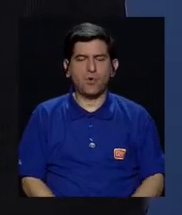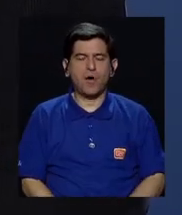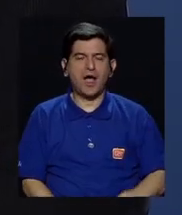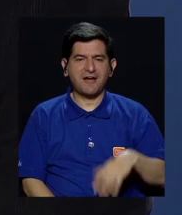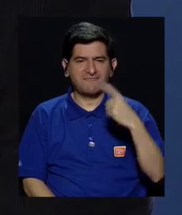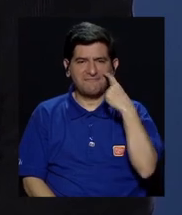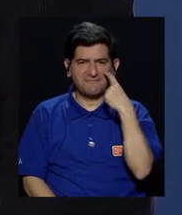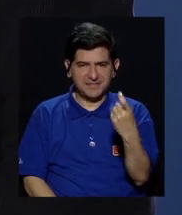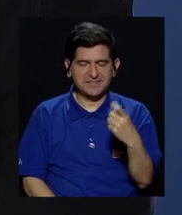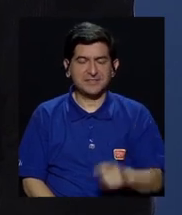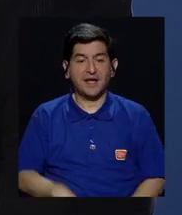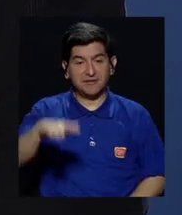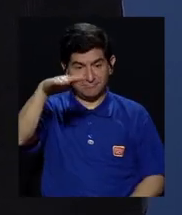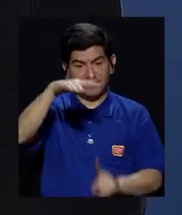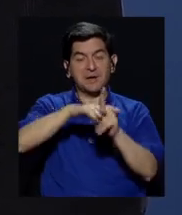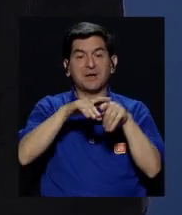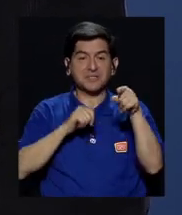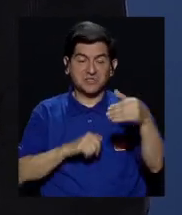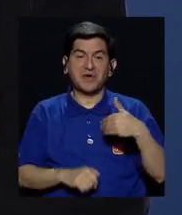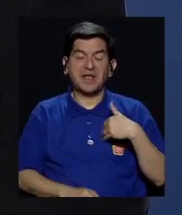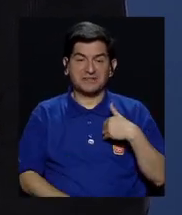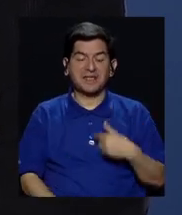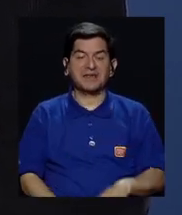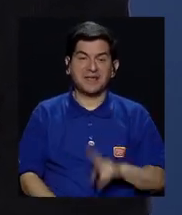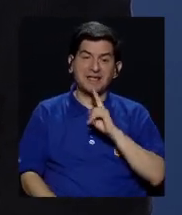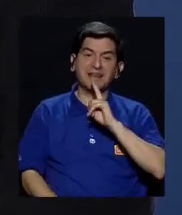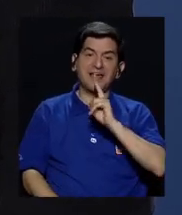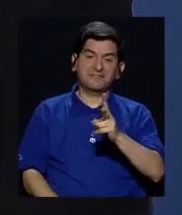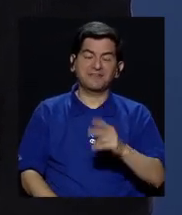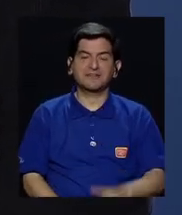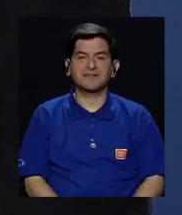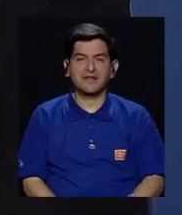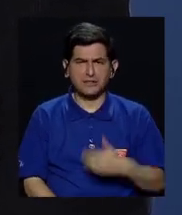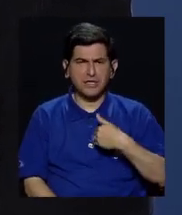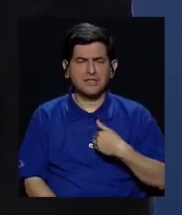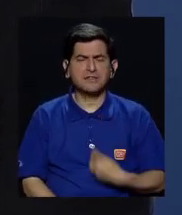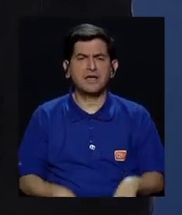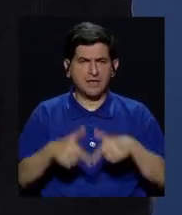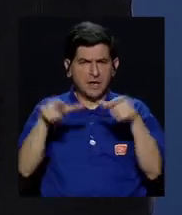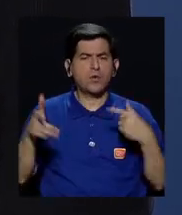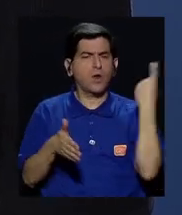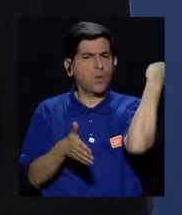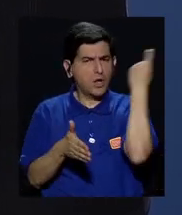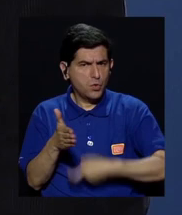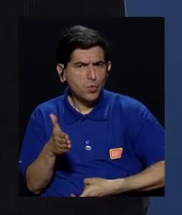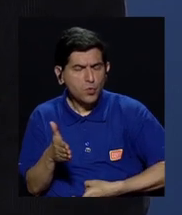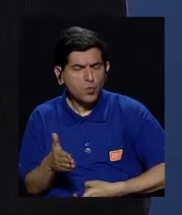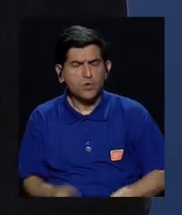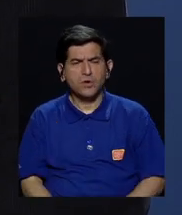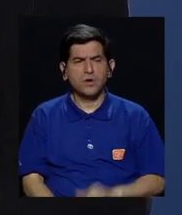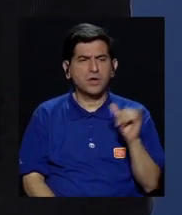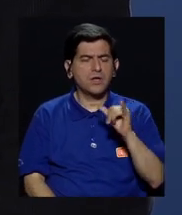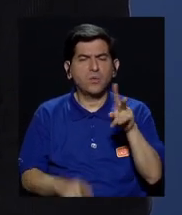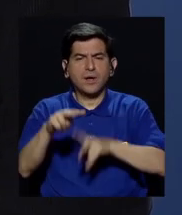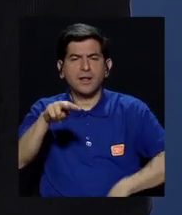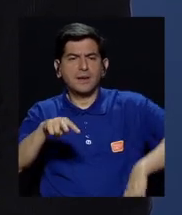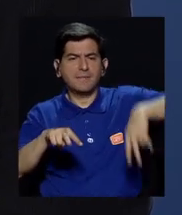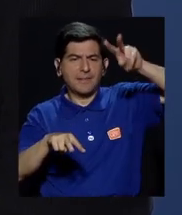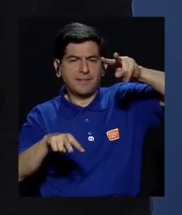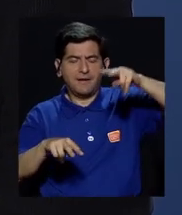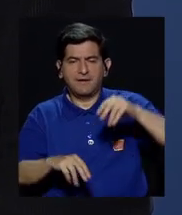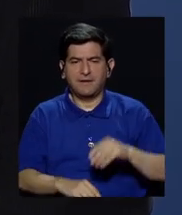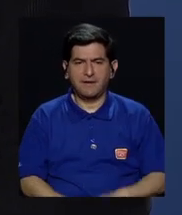el caso del fiscal salió a la luz que tenía verdad y tiene un lenguaje duro y aparte de eso tiene también la ventaja